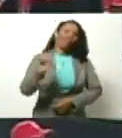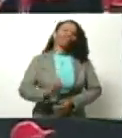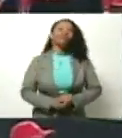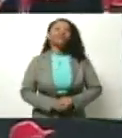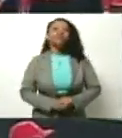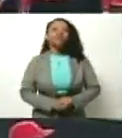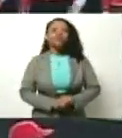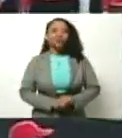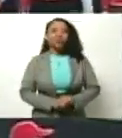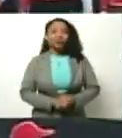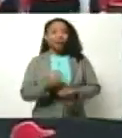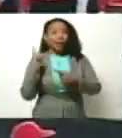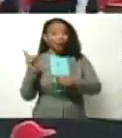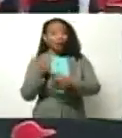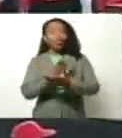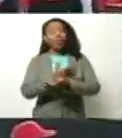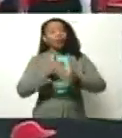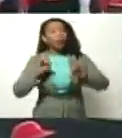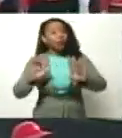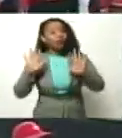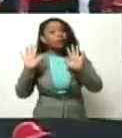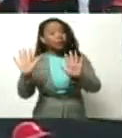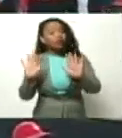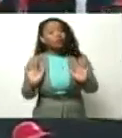esto es democrático